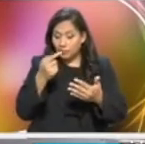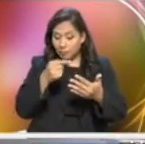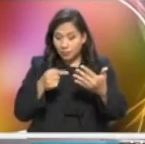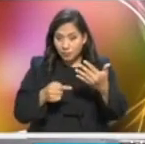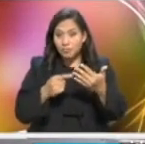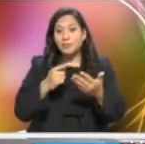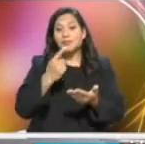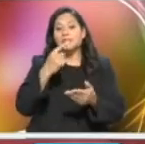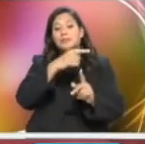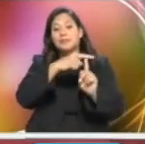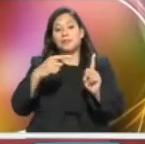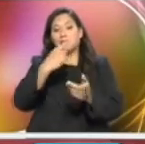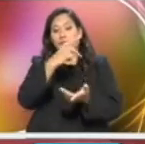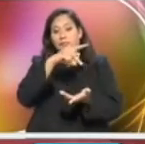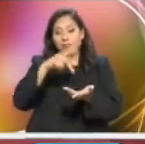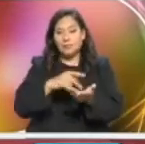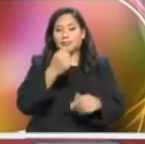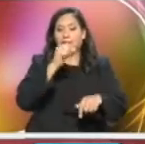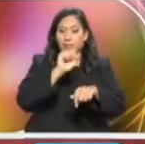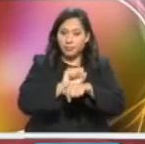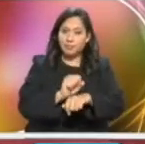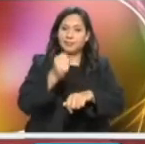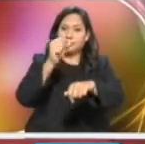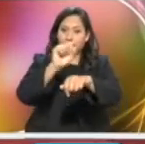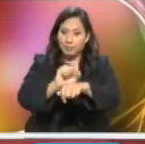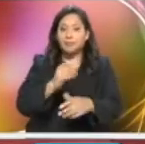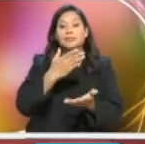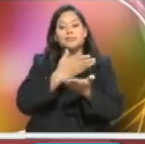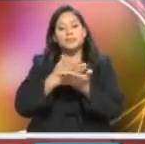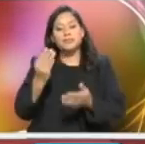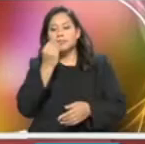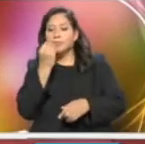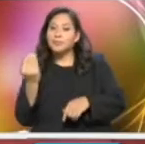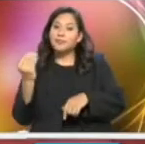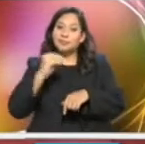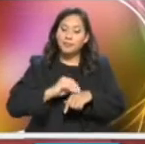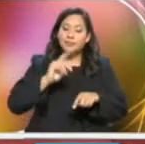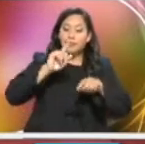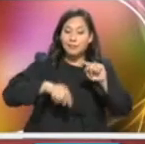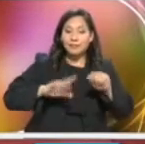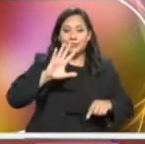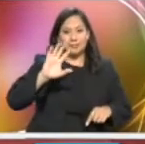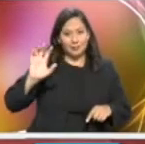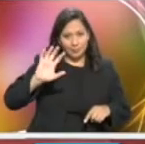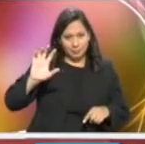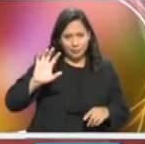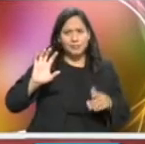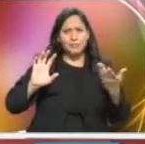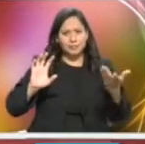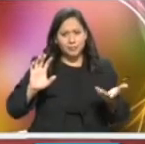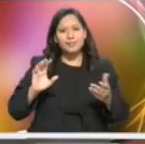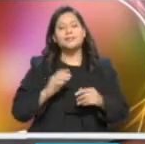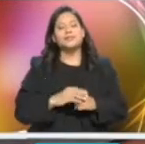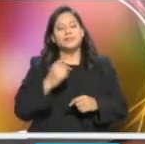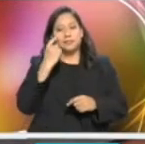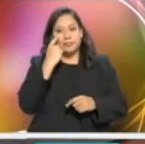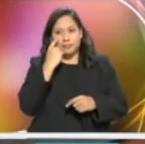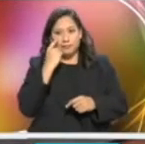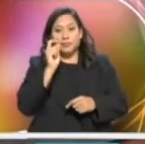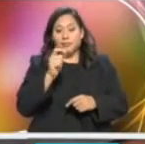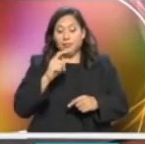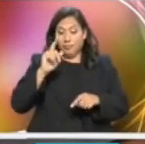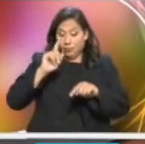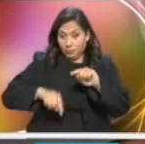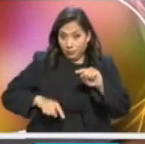a la semana. A la semana. Ahora, por el lado de la alimentación, dijimos que hay que quitar 500 más. Entonces, lo que decíamos, no